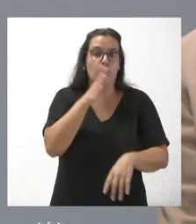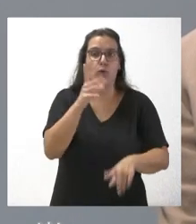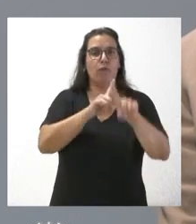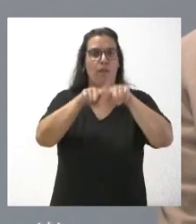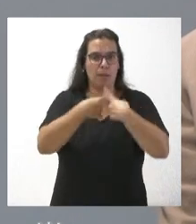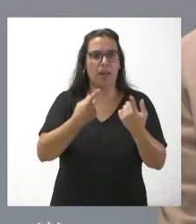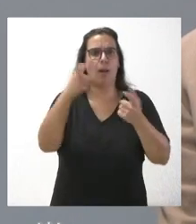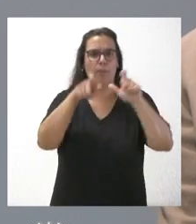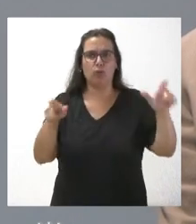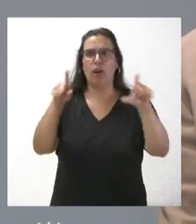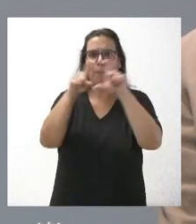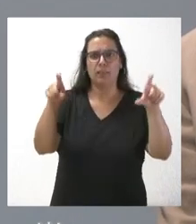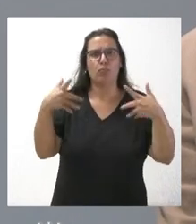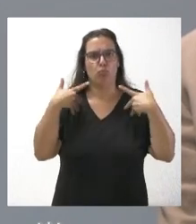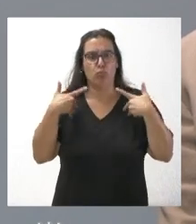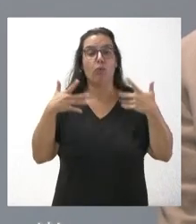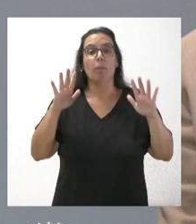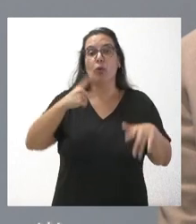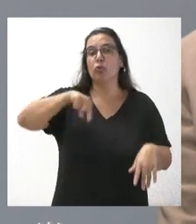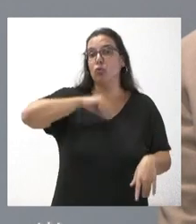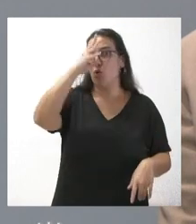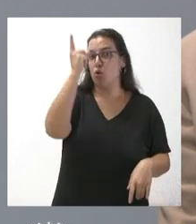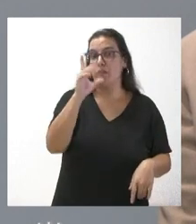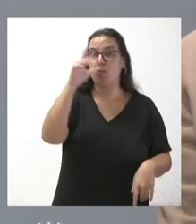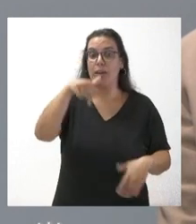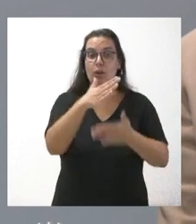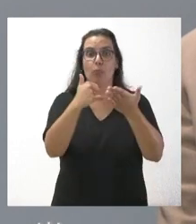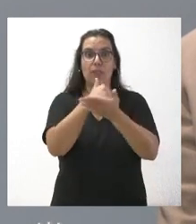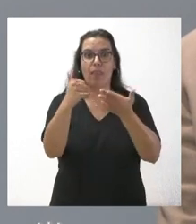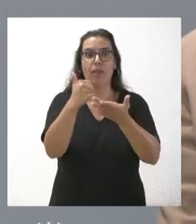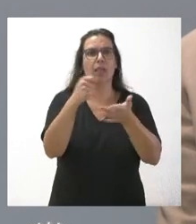muchas empresas, pero esto no nos hace olvidar que esta es la comunidad donde más crecen las